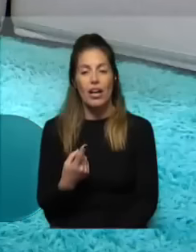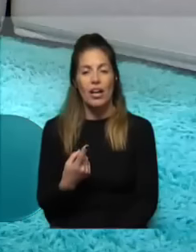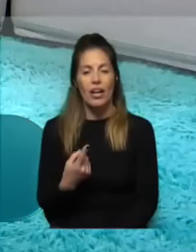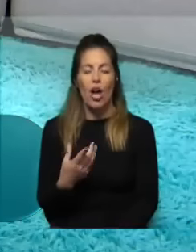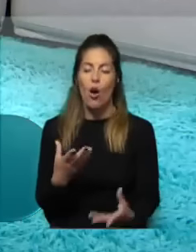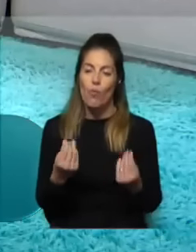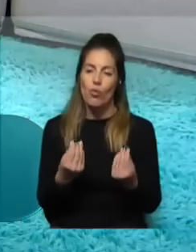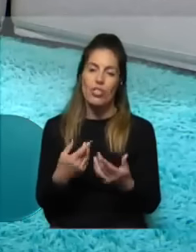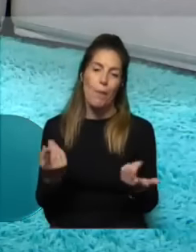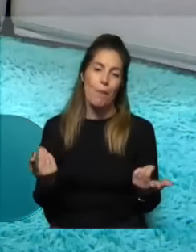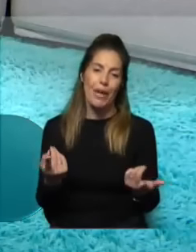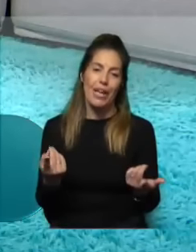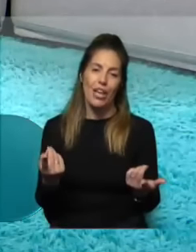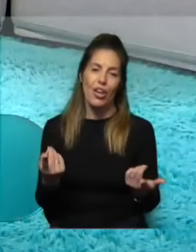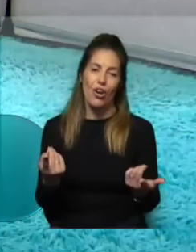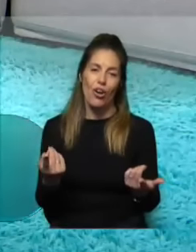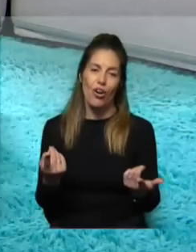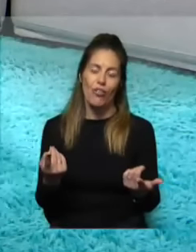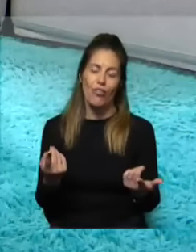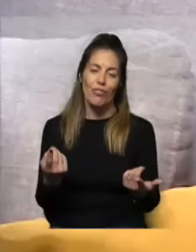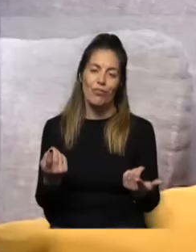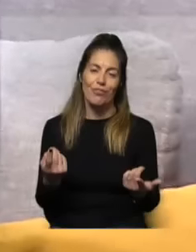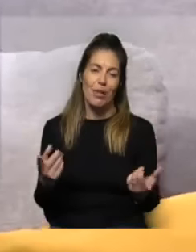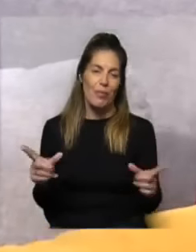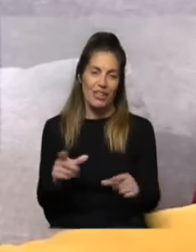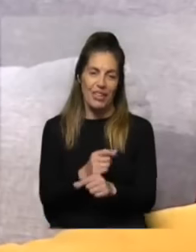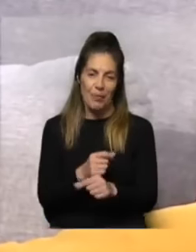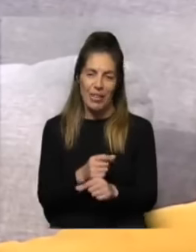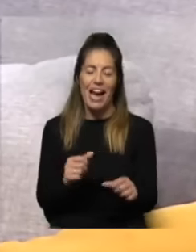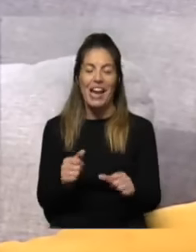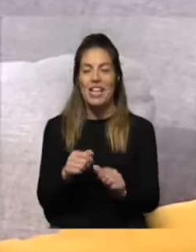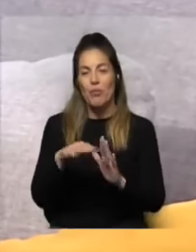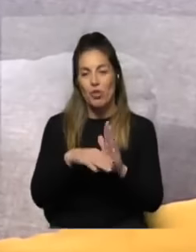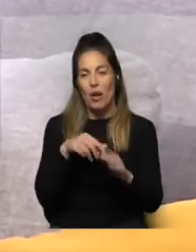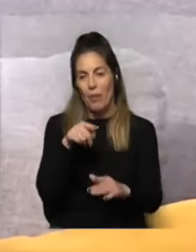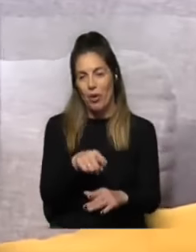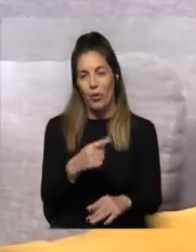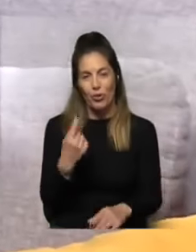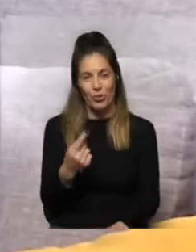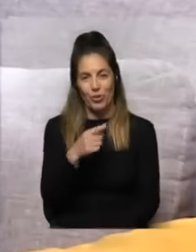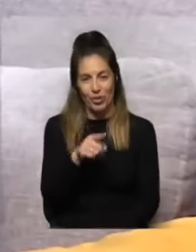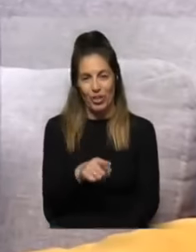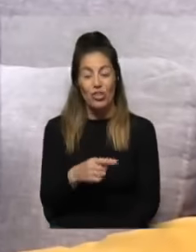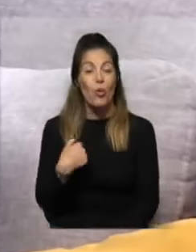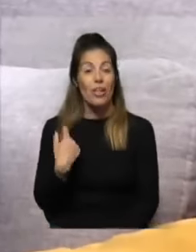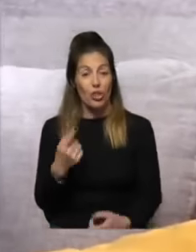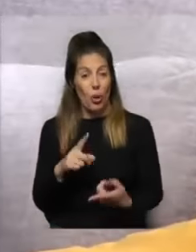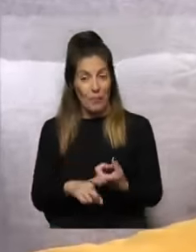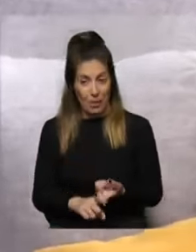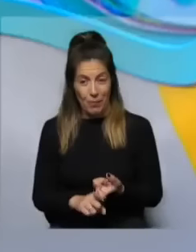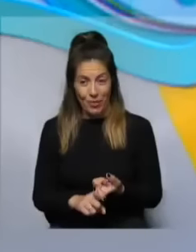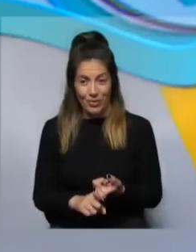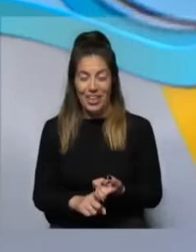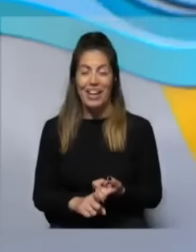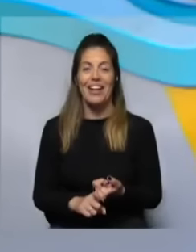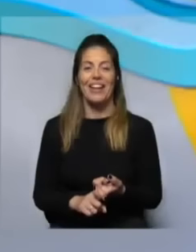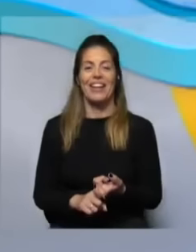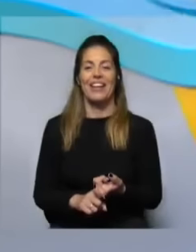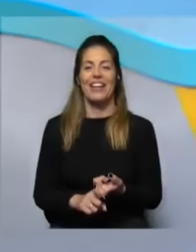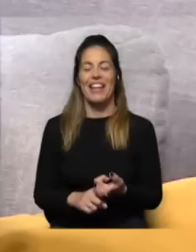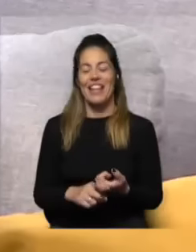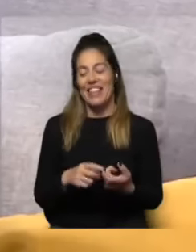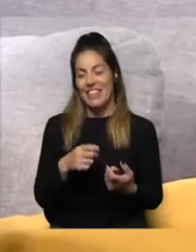montón, Meloni, pero tenemos un montón de programas por delante. Yo haríamos un programa entero con usted, sobre todo mi señora, que es difícil decir